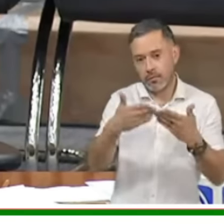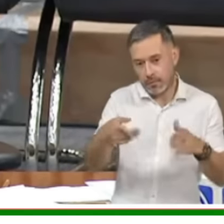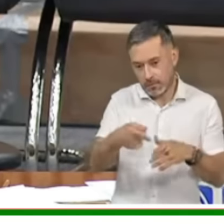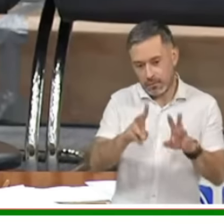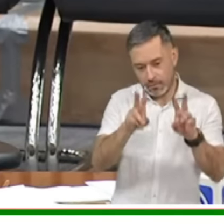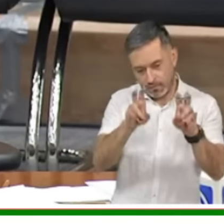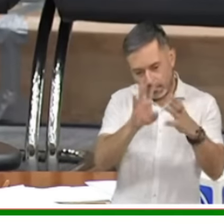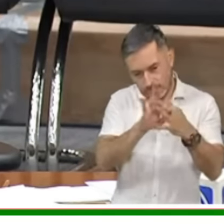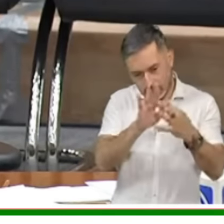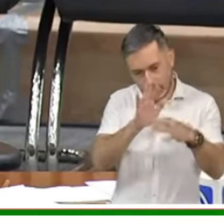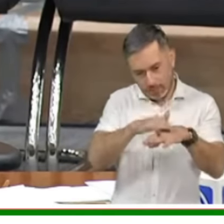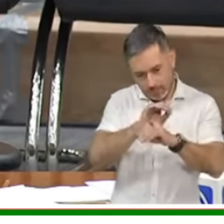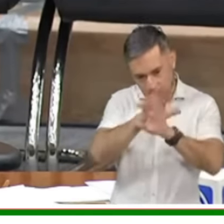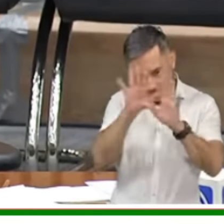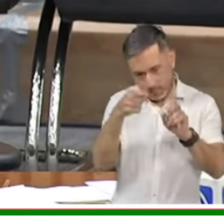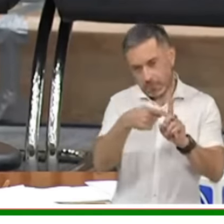tema